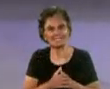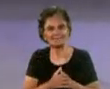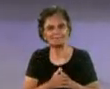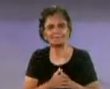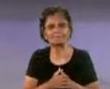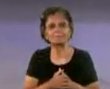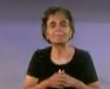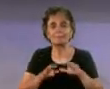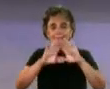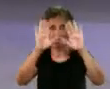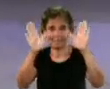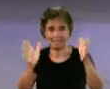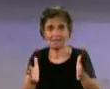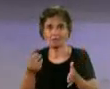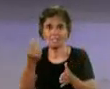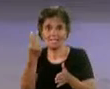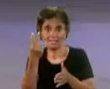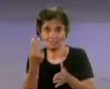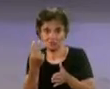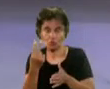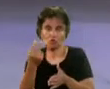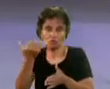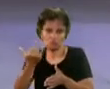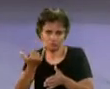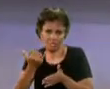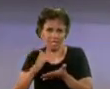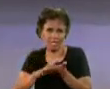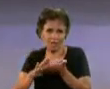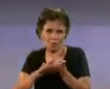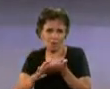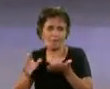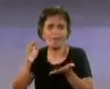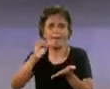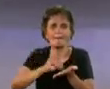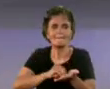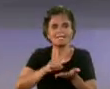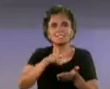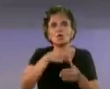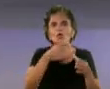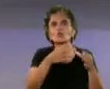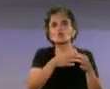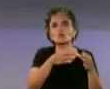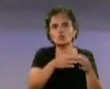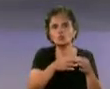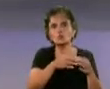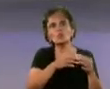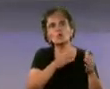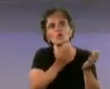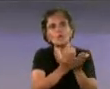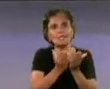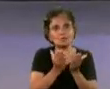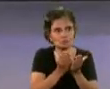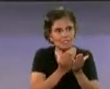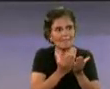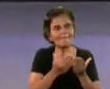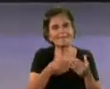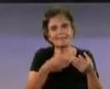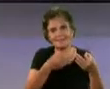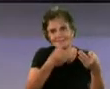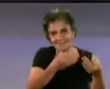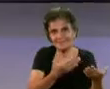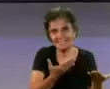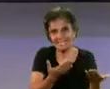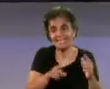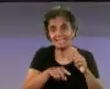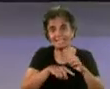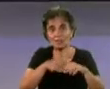con dos aulas híbridas, también con una subárea de bienestar estudiantil y una revista de